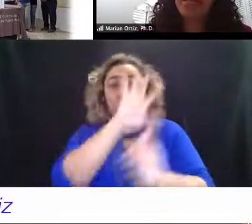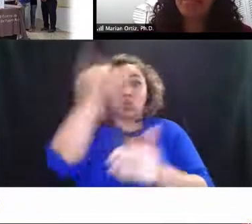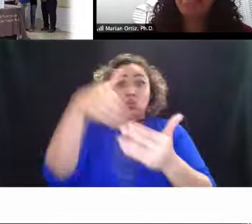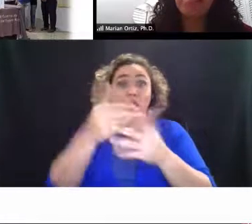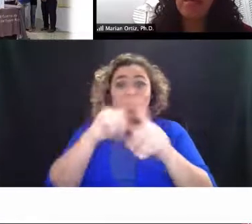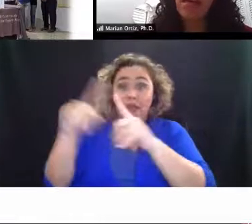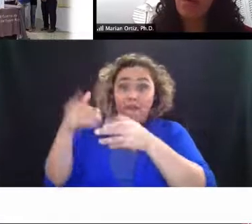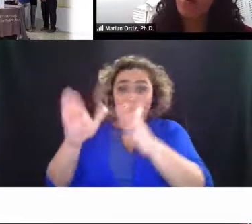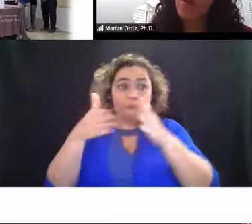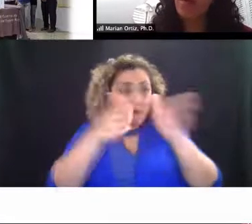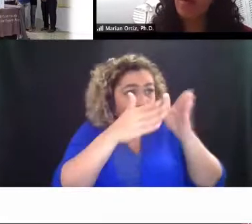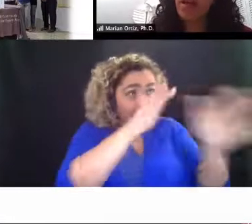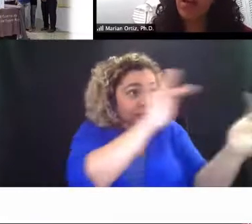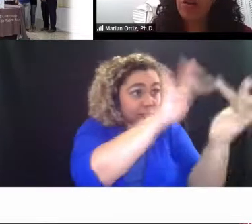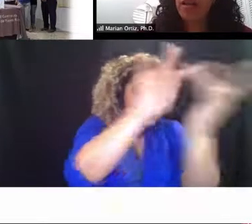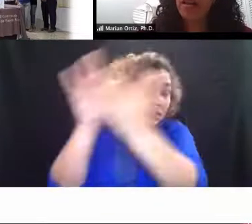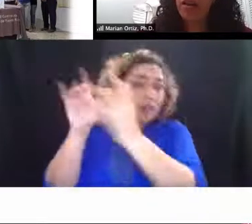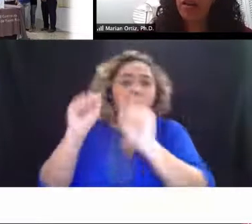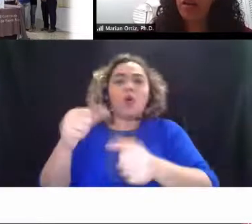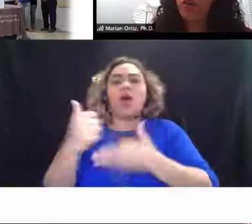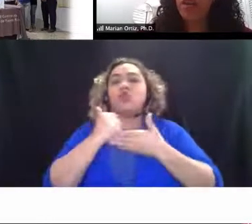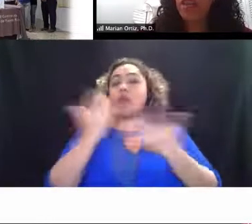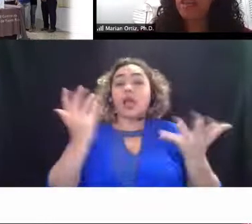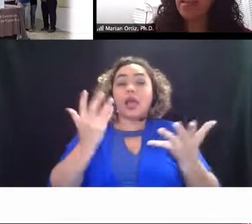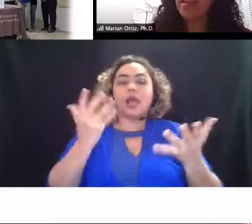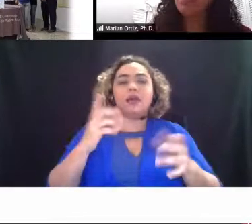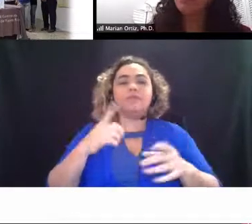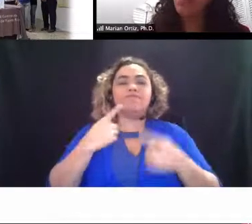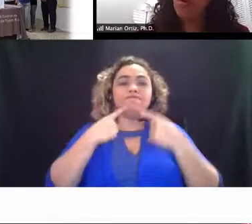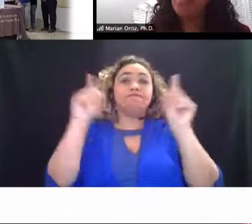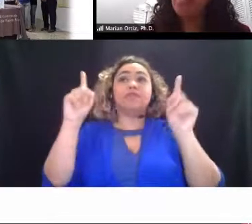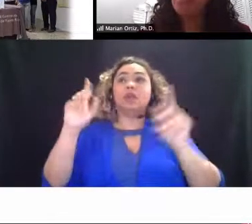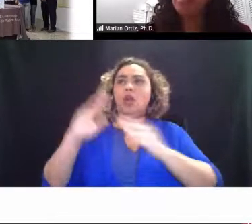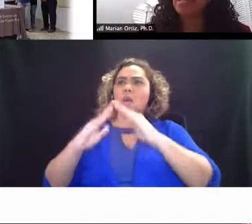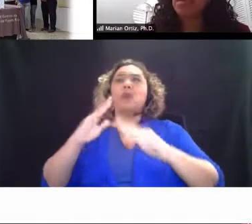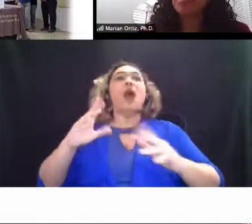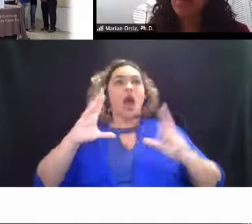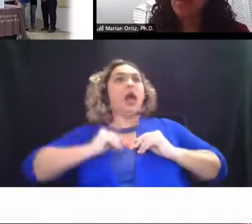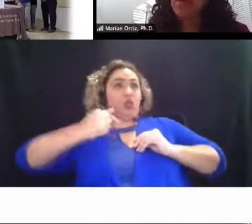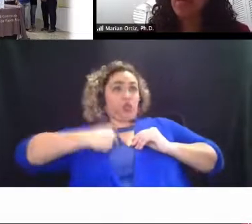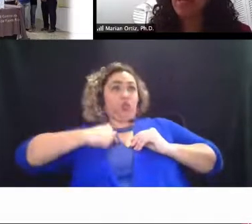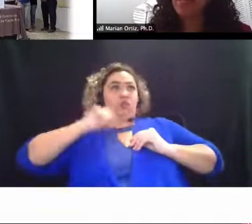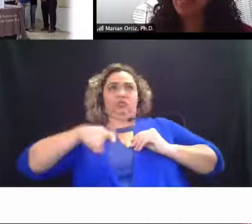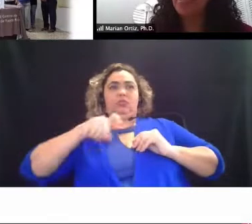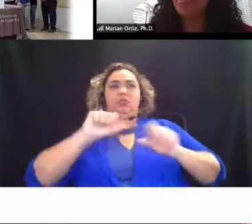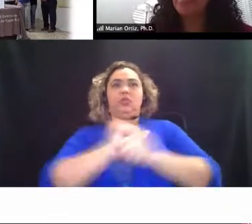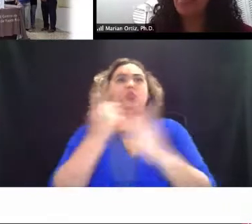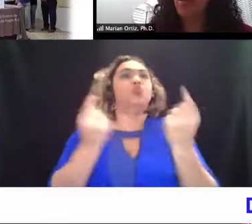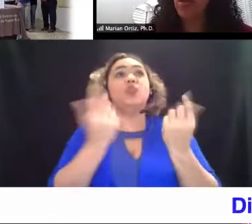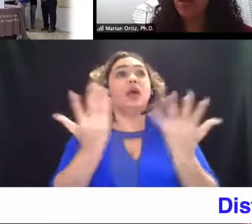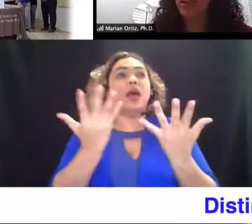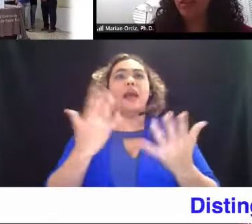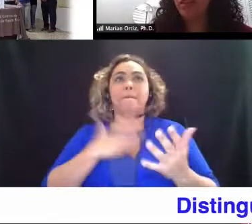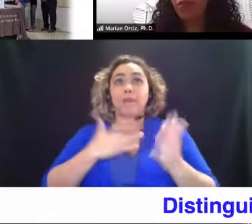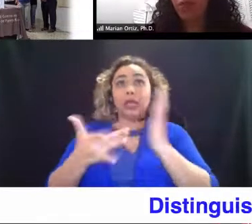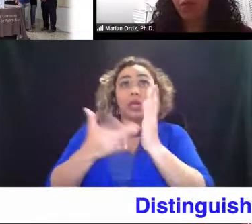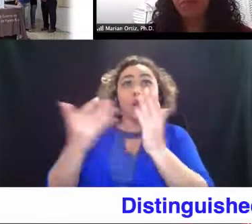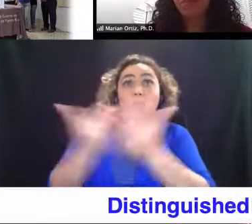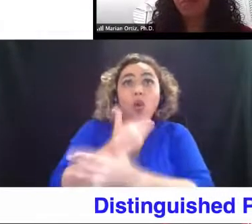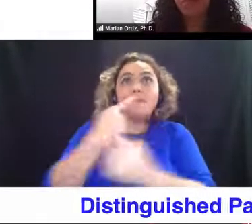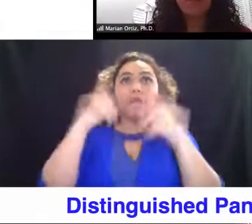estrategias nos puede ayudar a lograr que la comunidad acepte su rol y que acepte también las tecnologías que van a ser